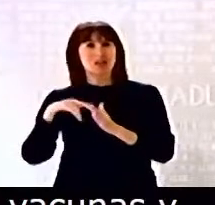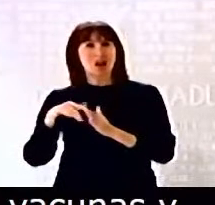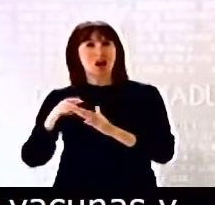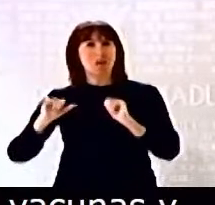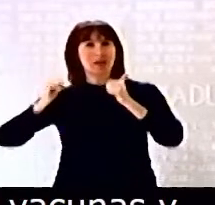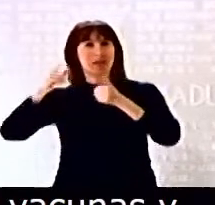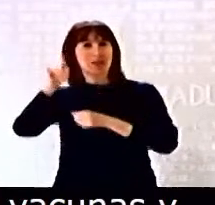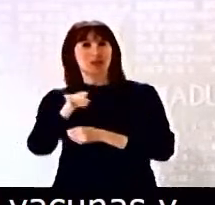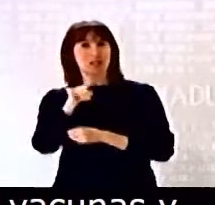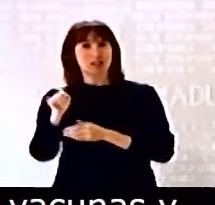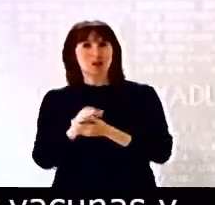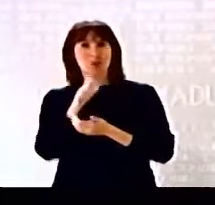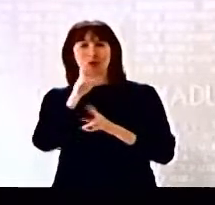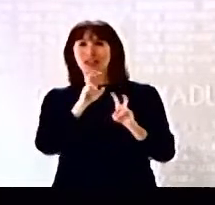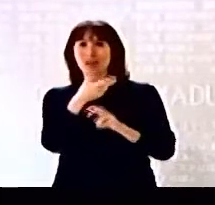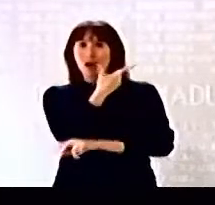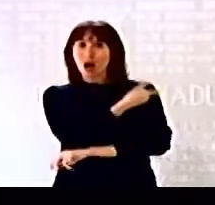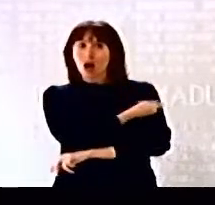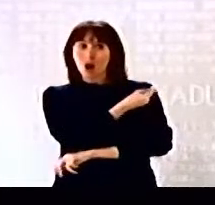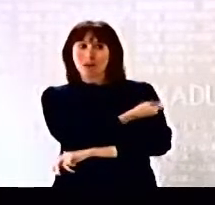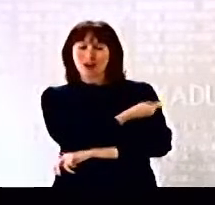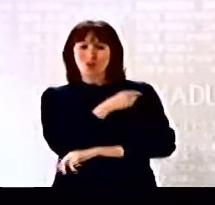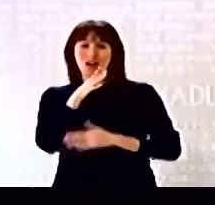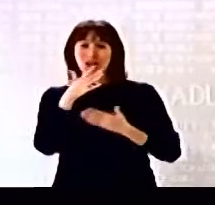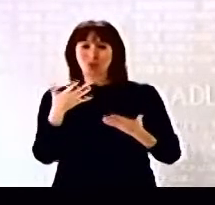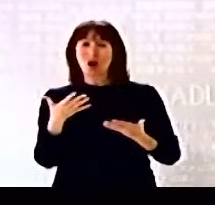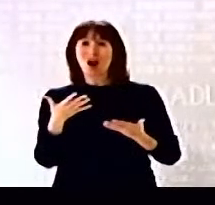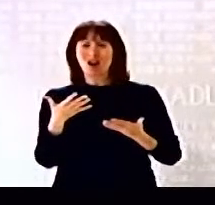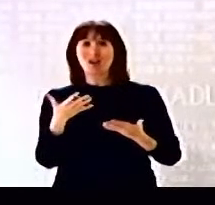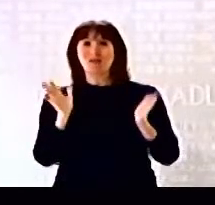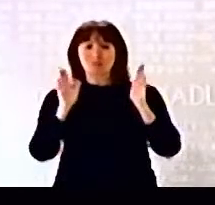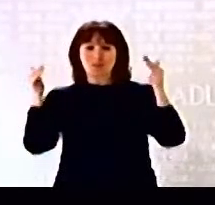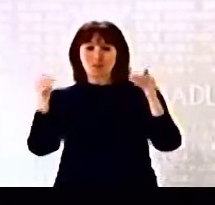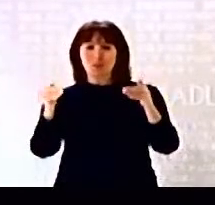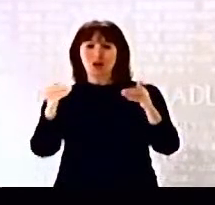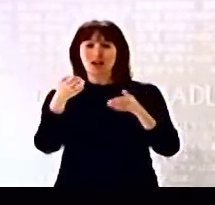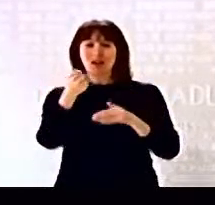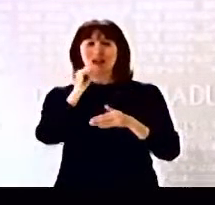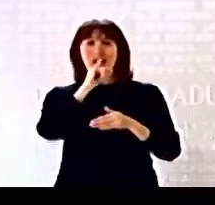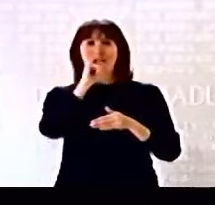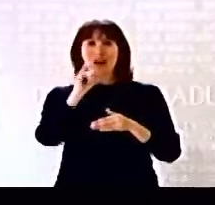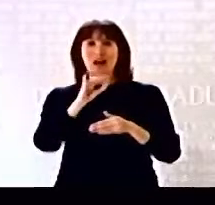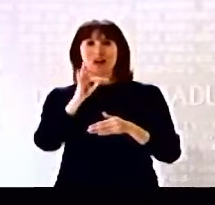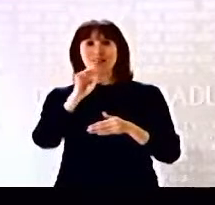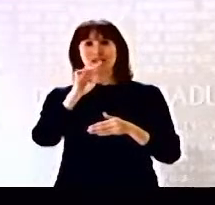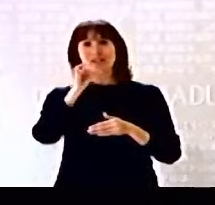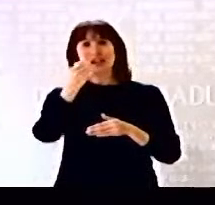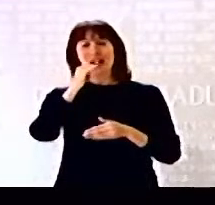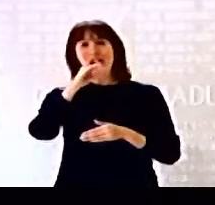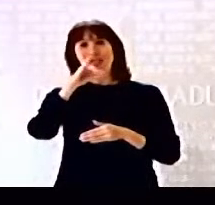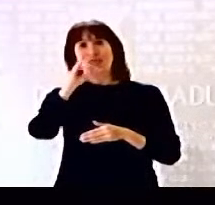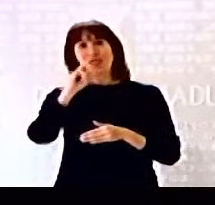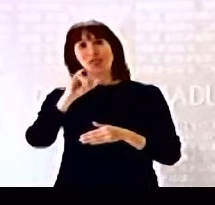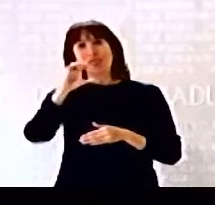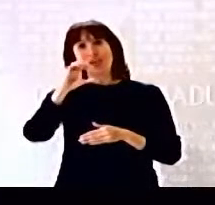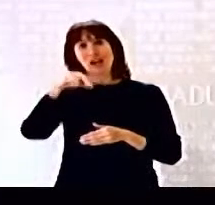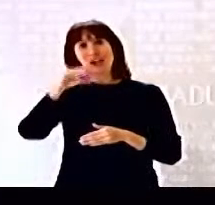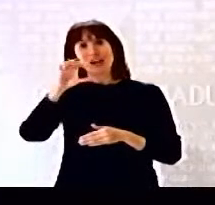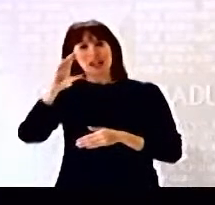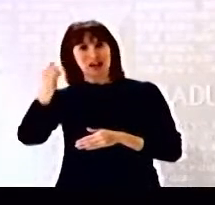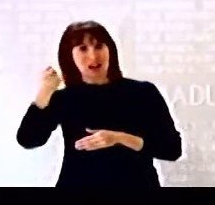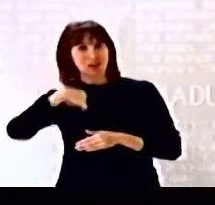colectivo. Sobre esas vacunas, también la actualidad se centra en la de AstraZeneca. No sabemos si el Consejo Interterritorial de